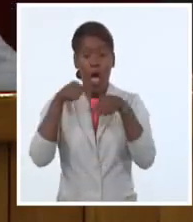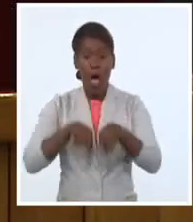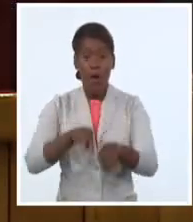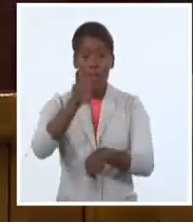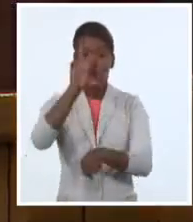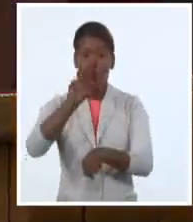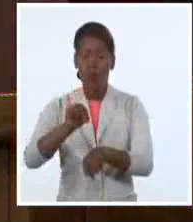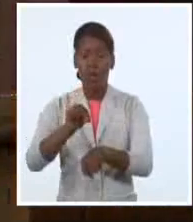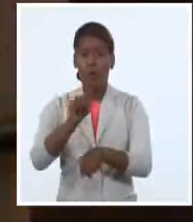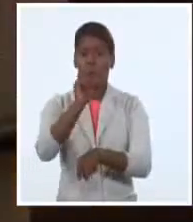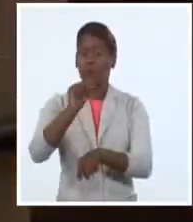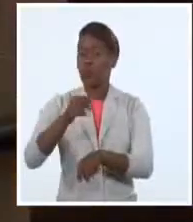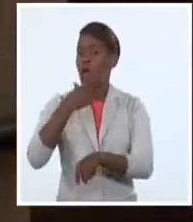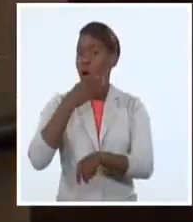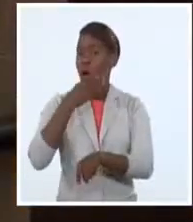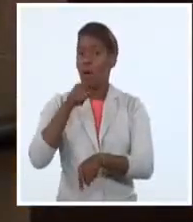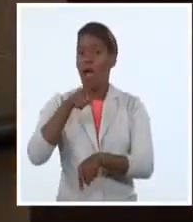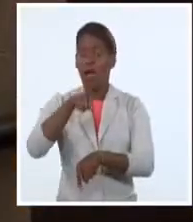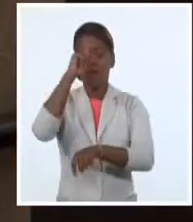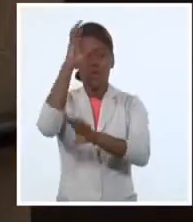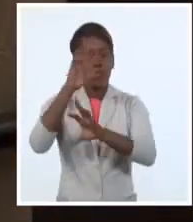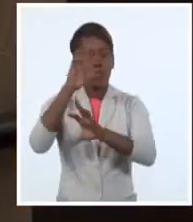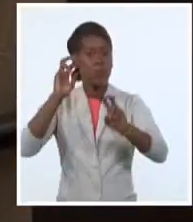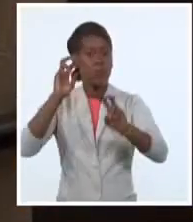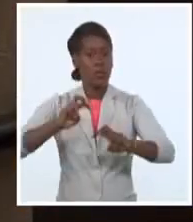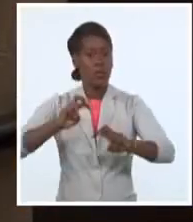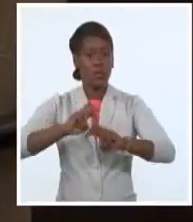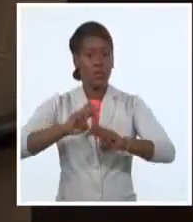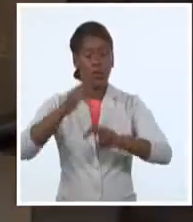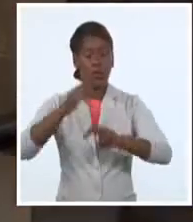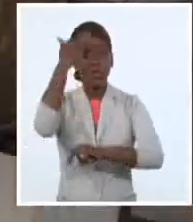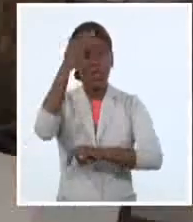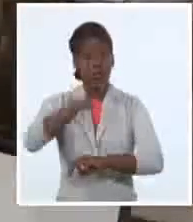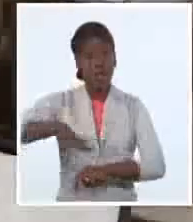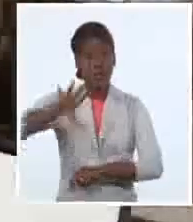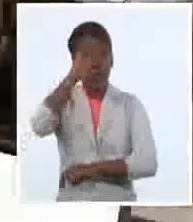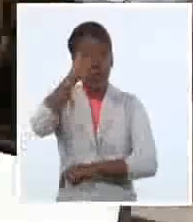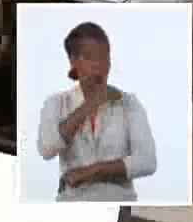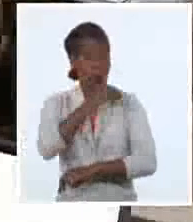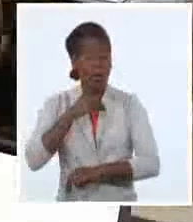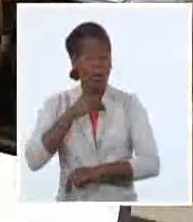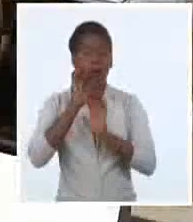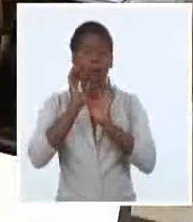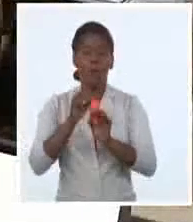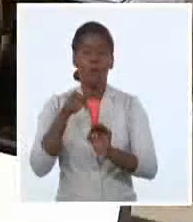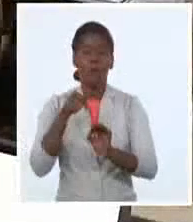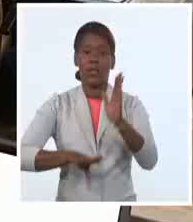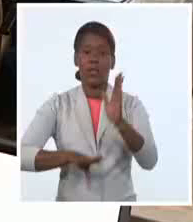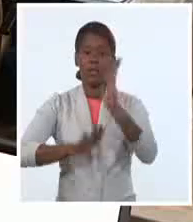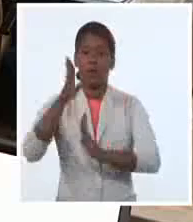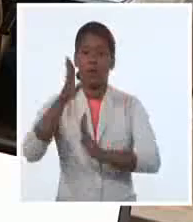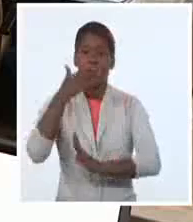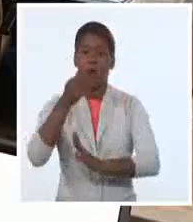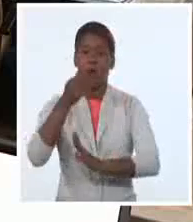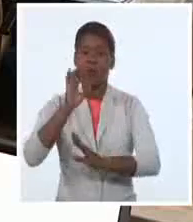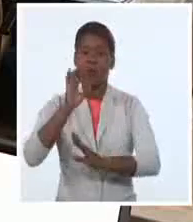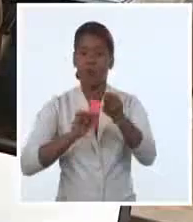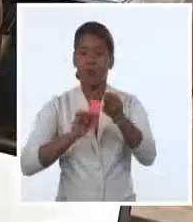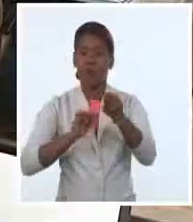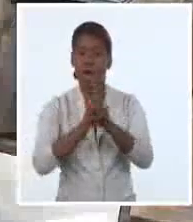cubanos, nuestro gobierno ha podido enfrentar como ningún otro de América Latina y el tercer mundo la terrible amenaza de una